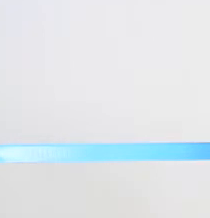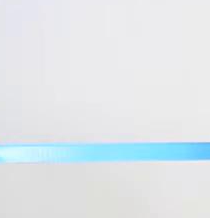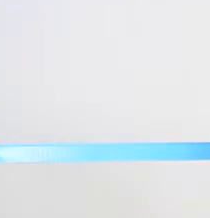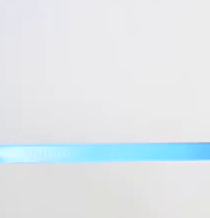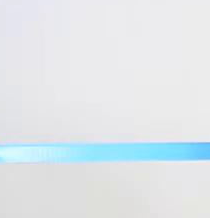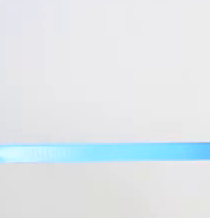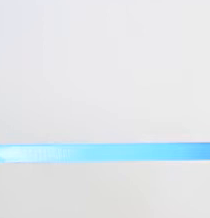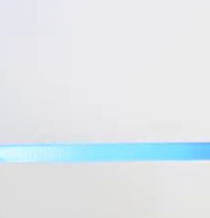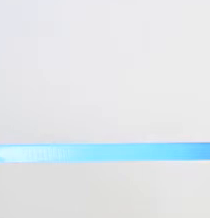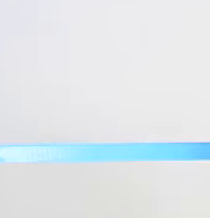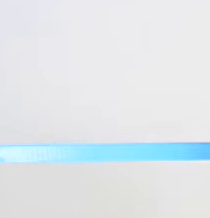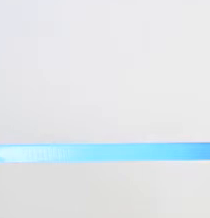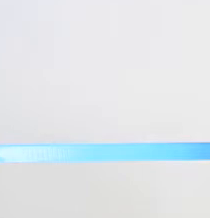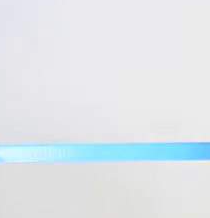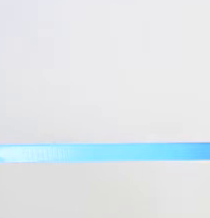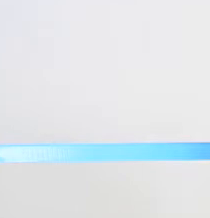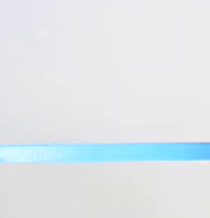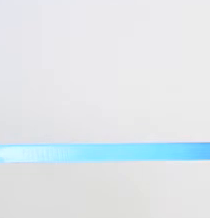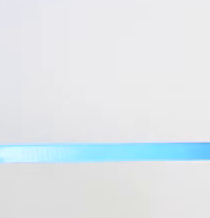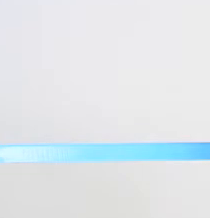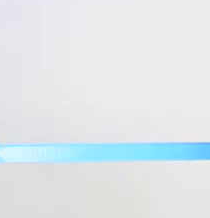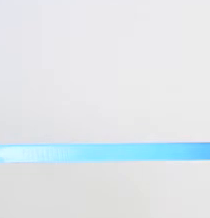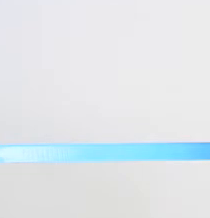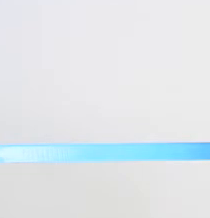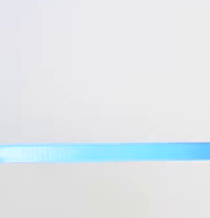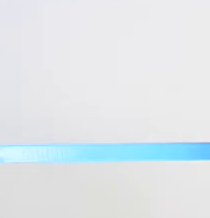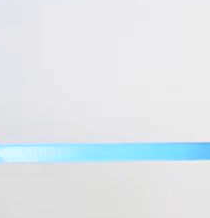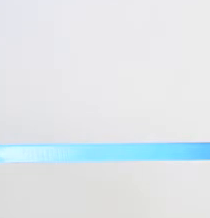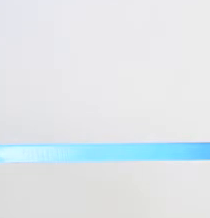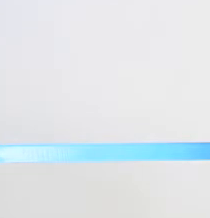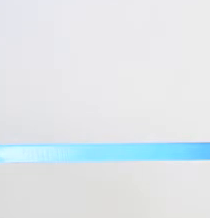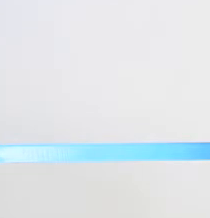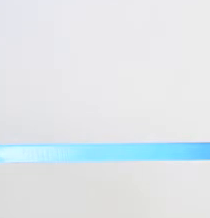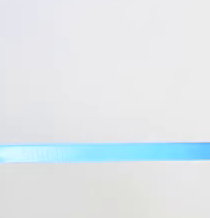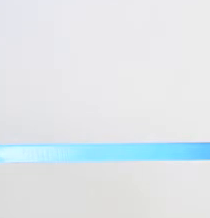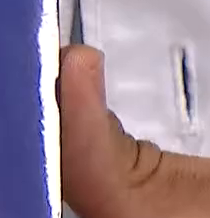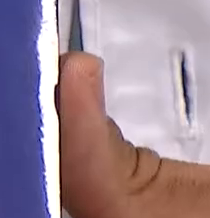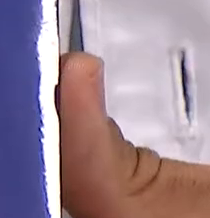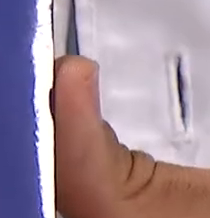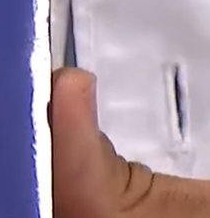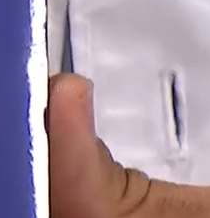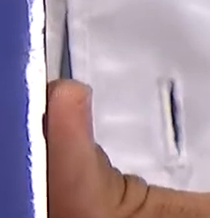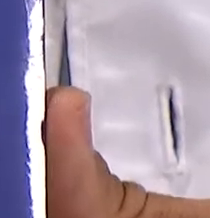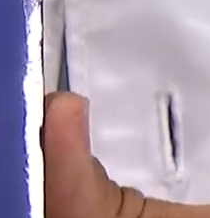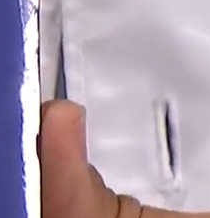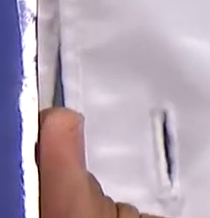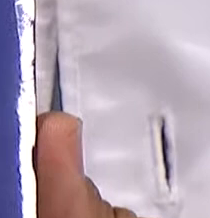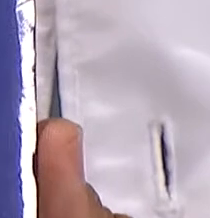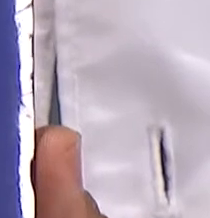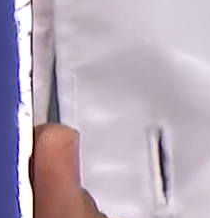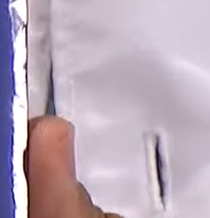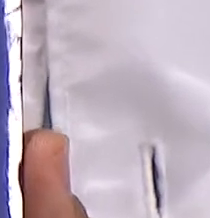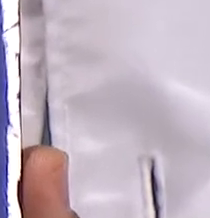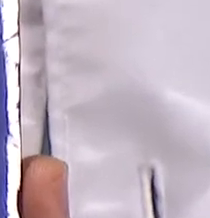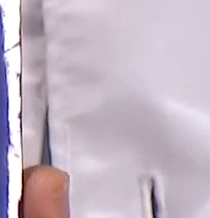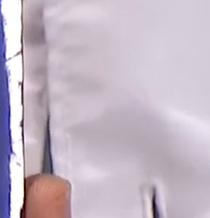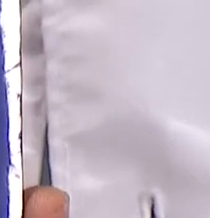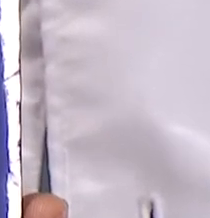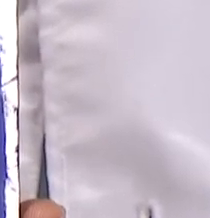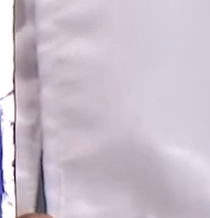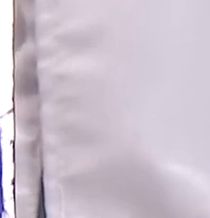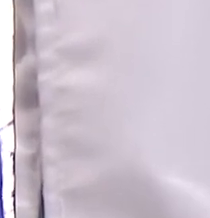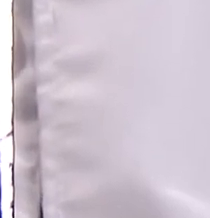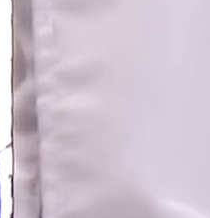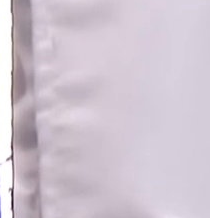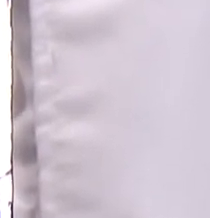información, de ayudas terapéuticas complementarias y de conocimiento de sus patologías. Este